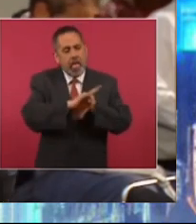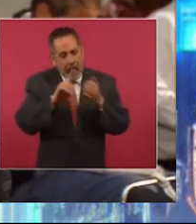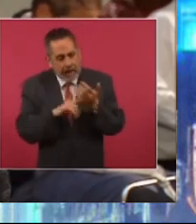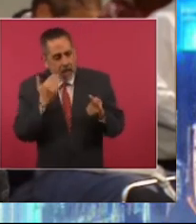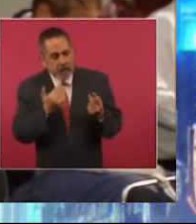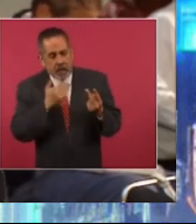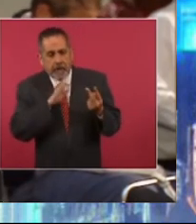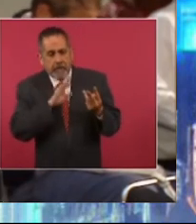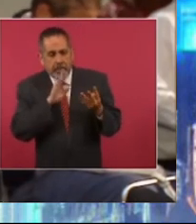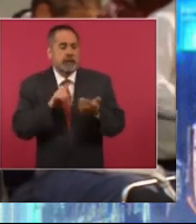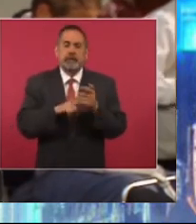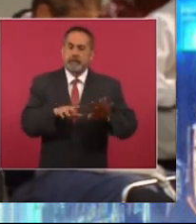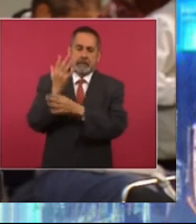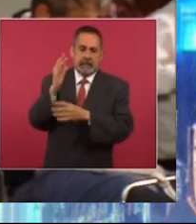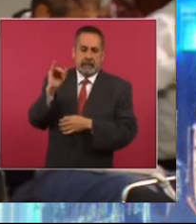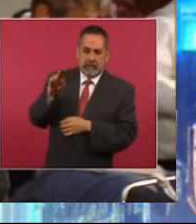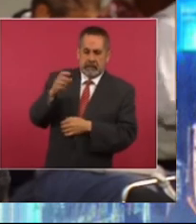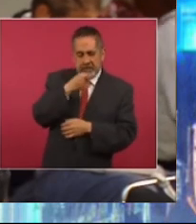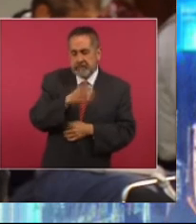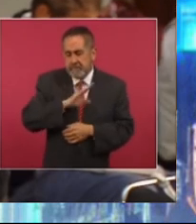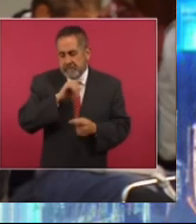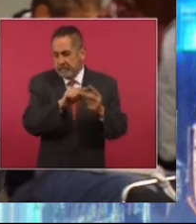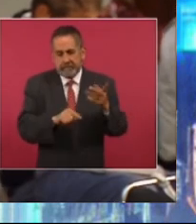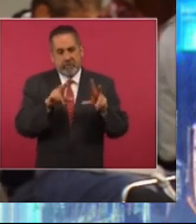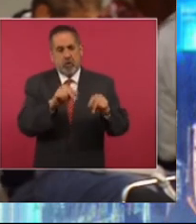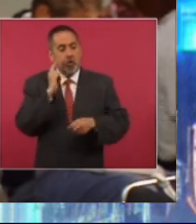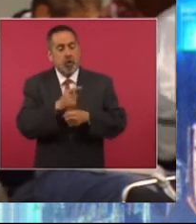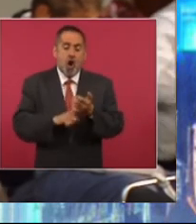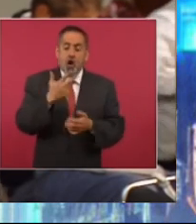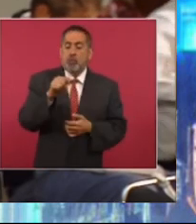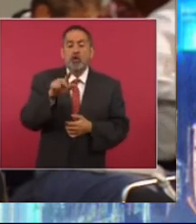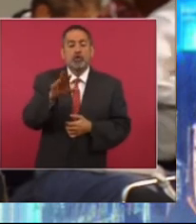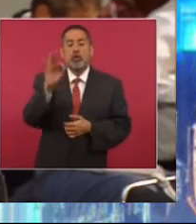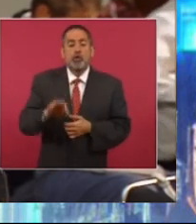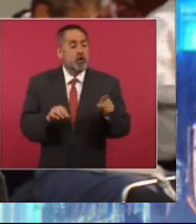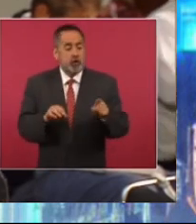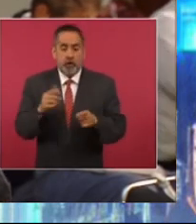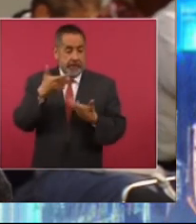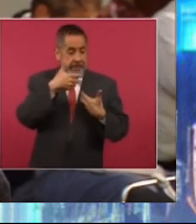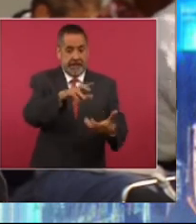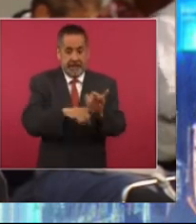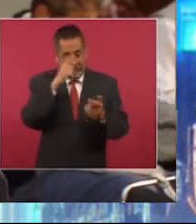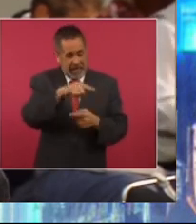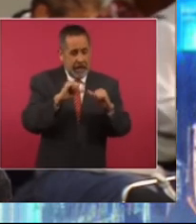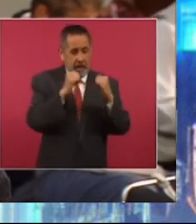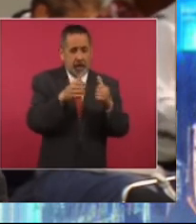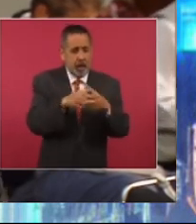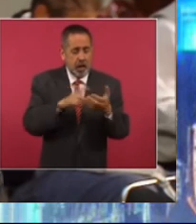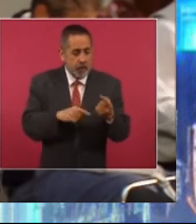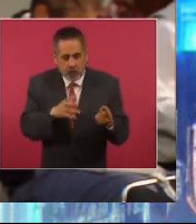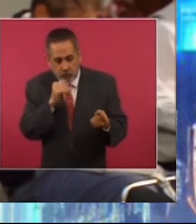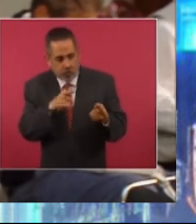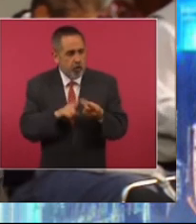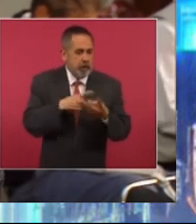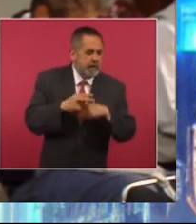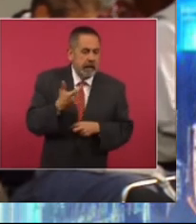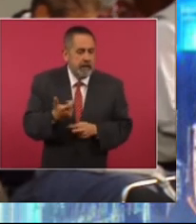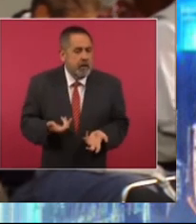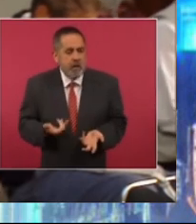no, no los voy a perseguir. No los voy a perseguir ni los voy a investigar,